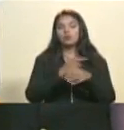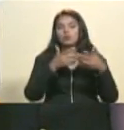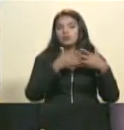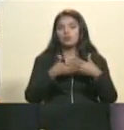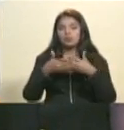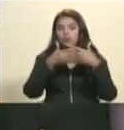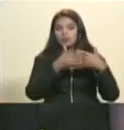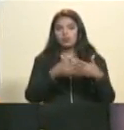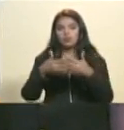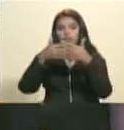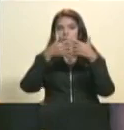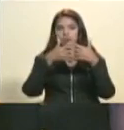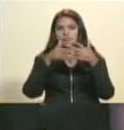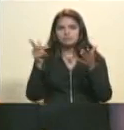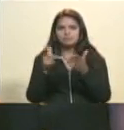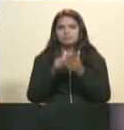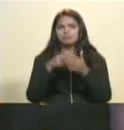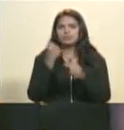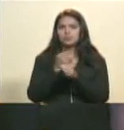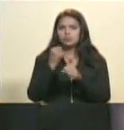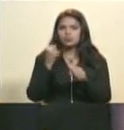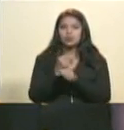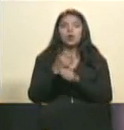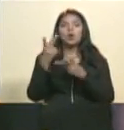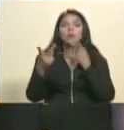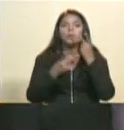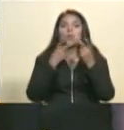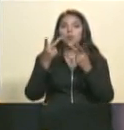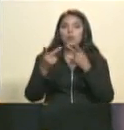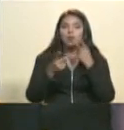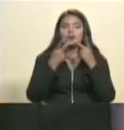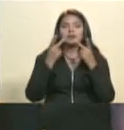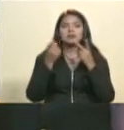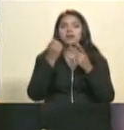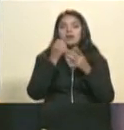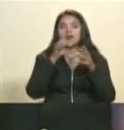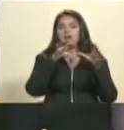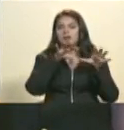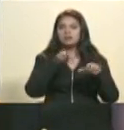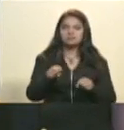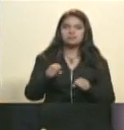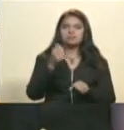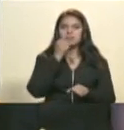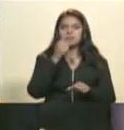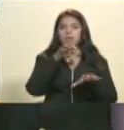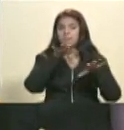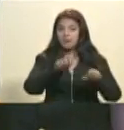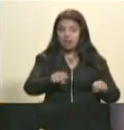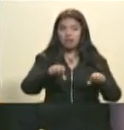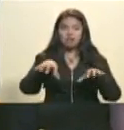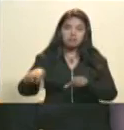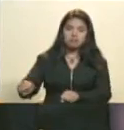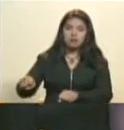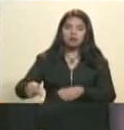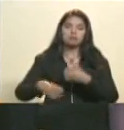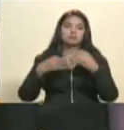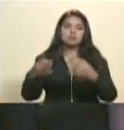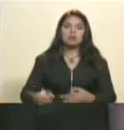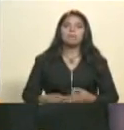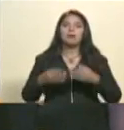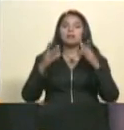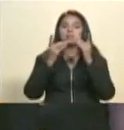norteamericano, como parte de su tradicional política intervencionista e imperialista, a través del